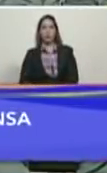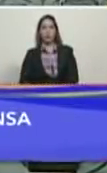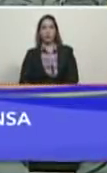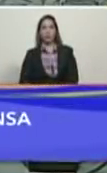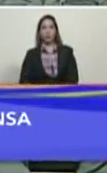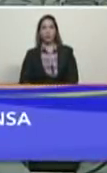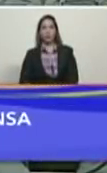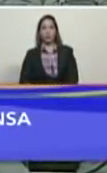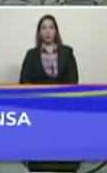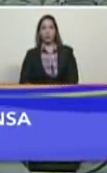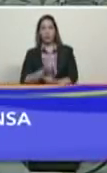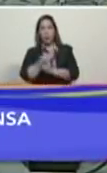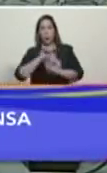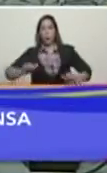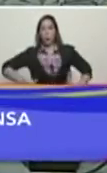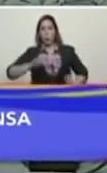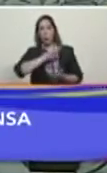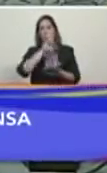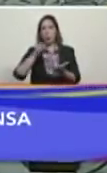a la Guardia Nacional Bolivariana,